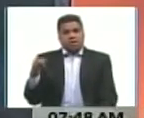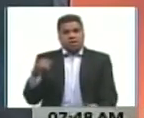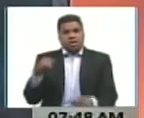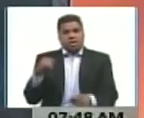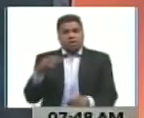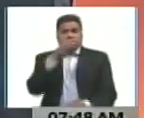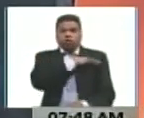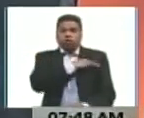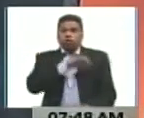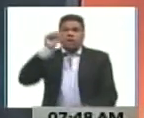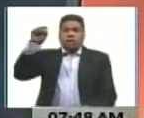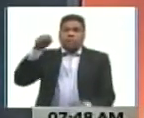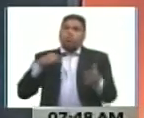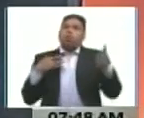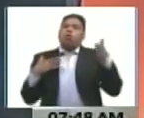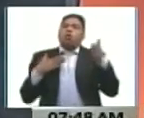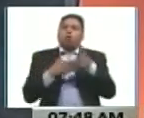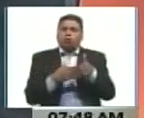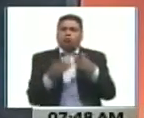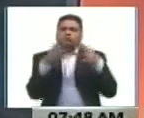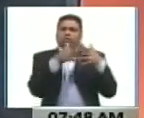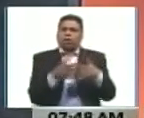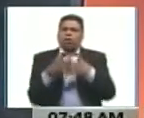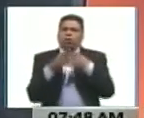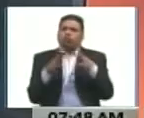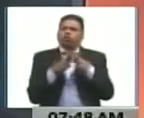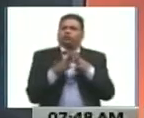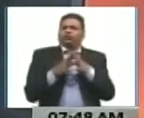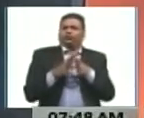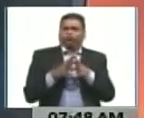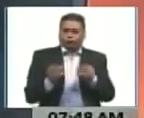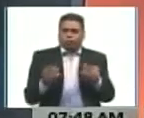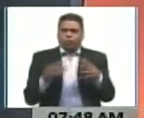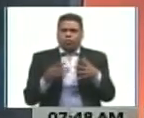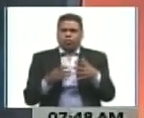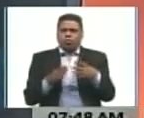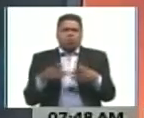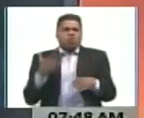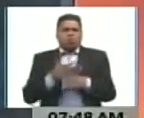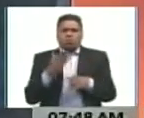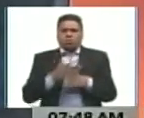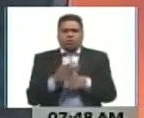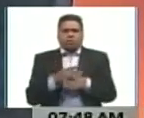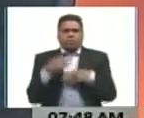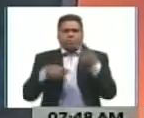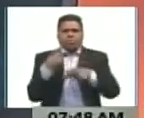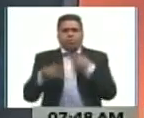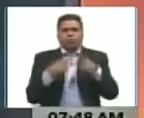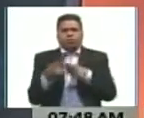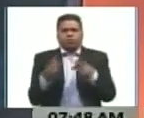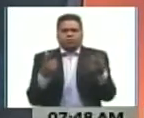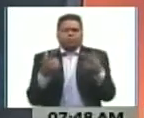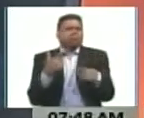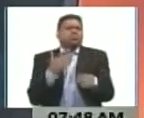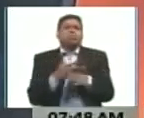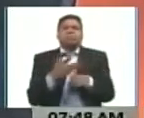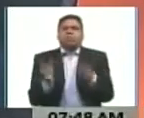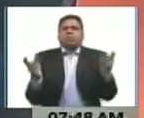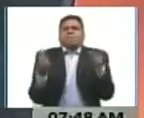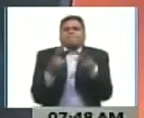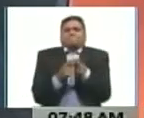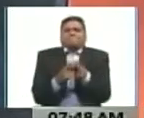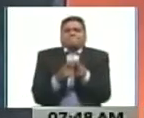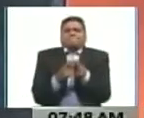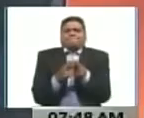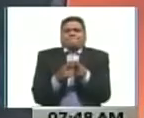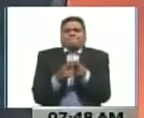pensamiento progresista en el mundo. Es el ataque a cualquier proceso, por pequeño que parezca, que amenace